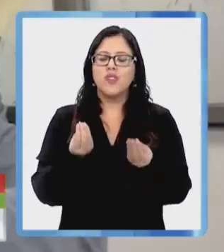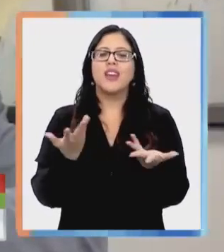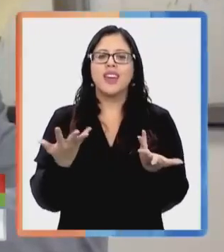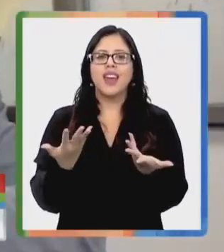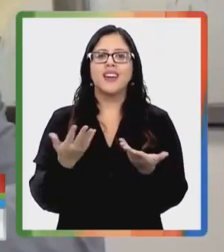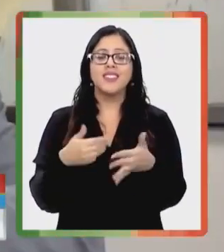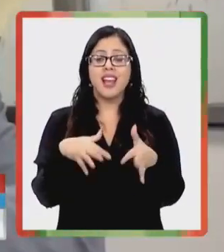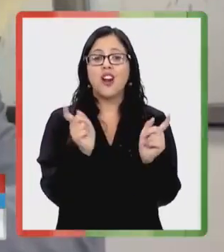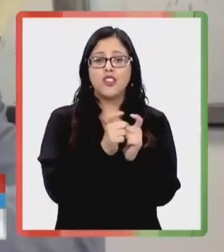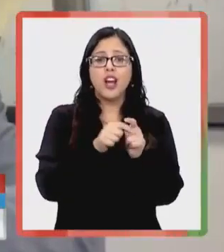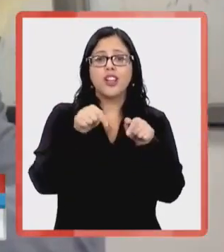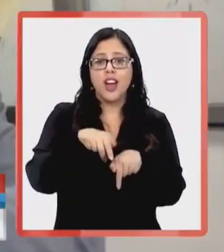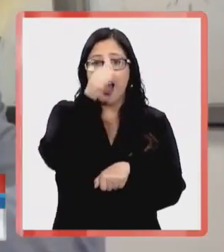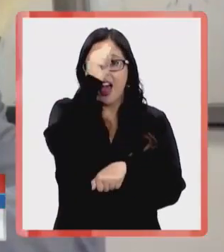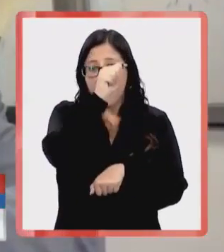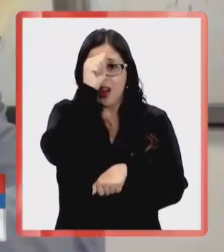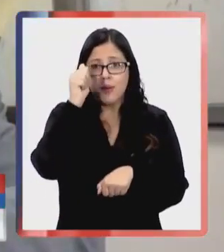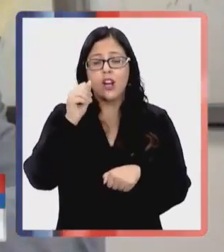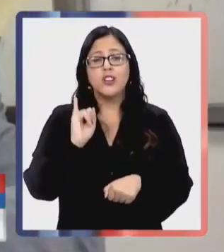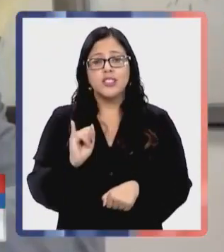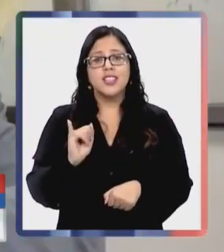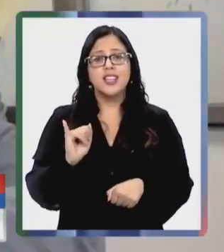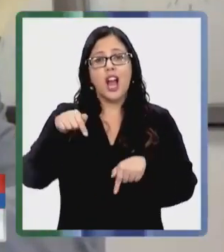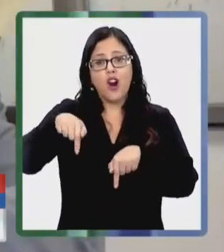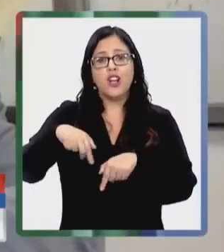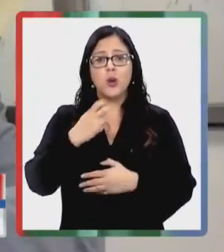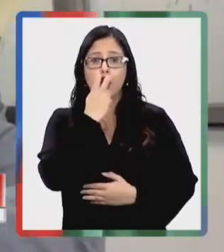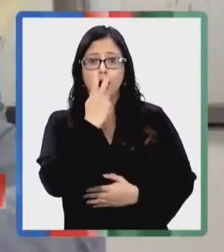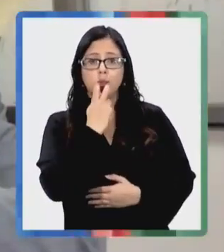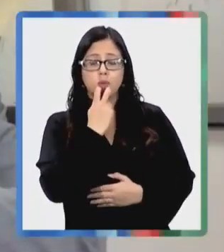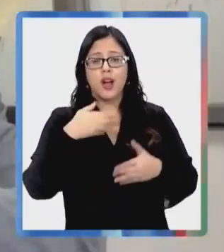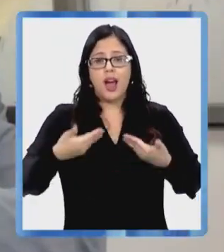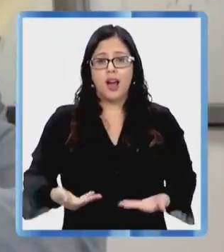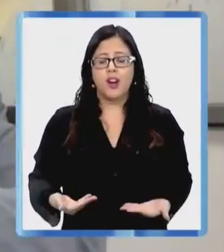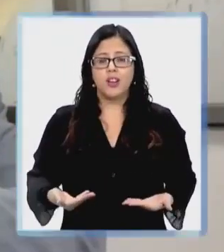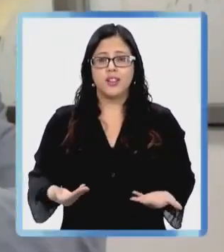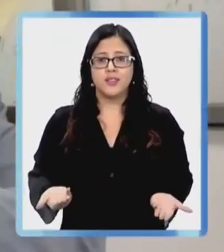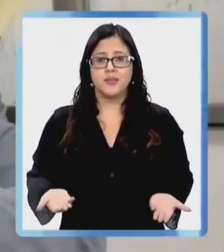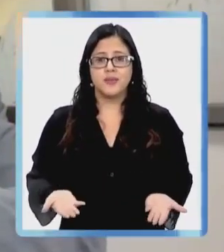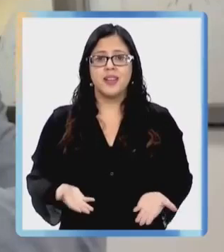domingo. Sí, estoy en Puerto Montt en este minuto,